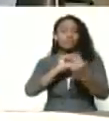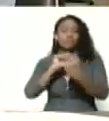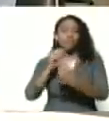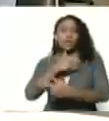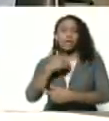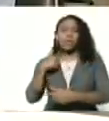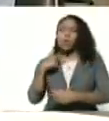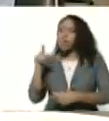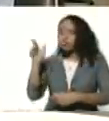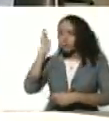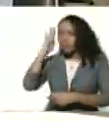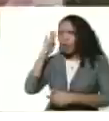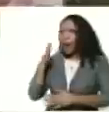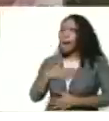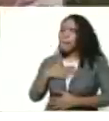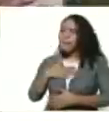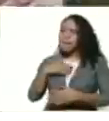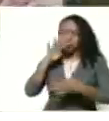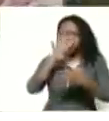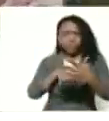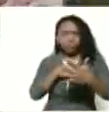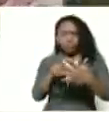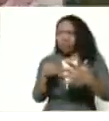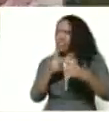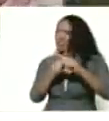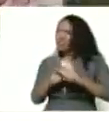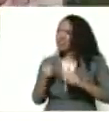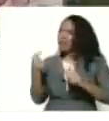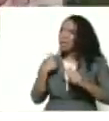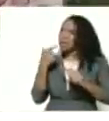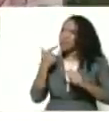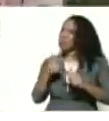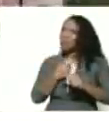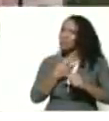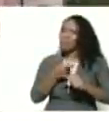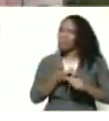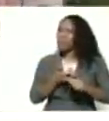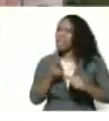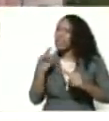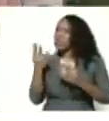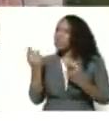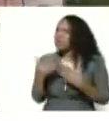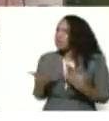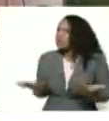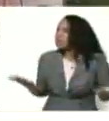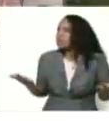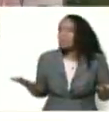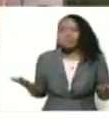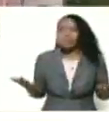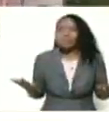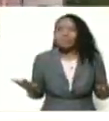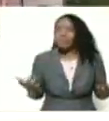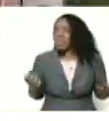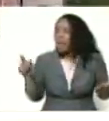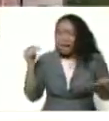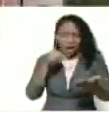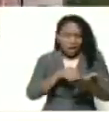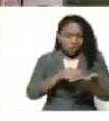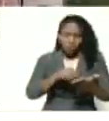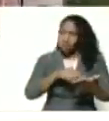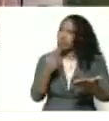Pero tú sabes que a mí no me cuadran esos números. Carol, me perdona. No me cuadra.